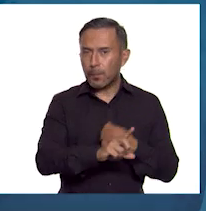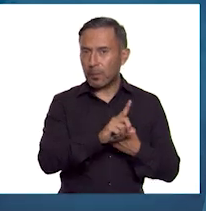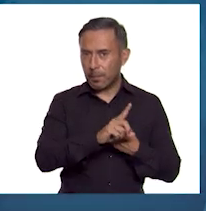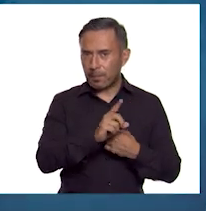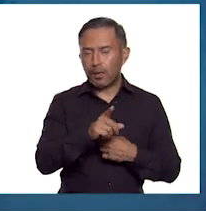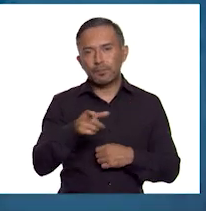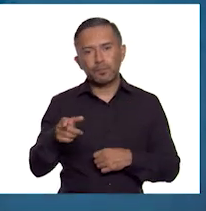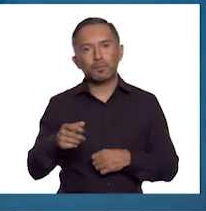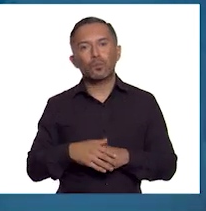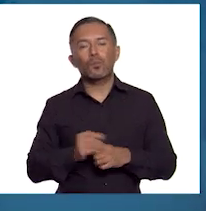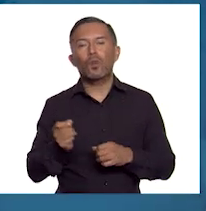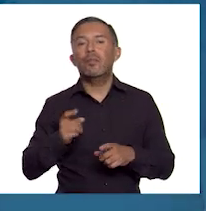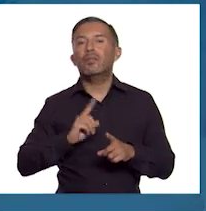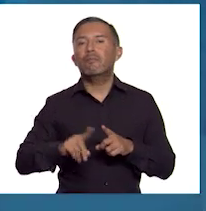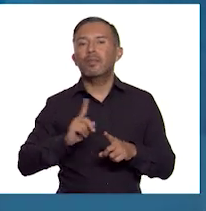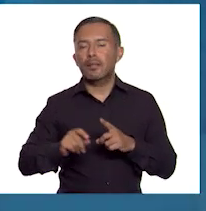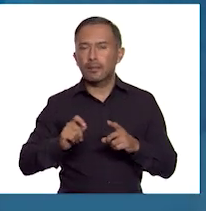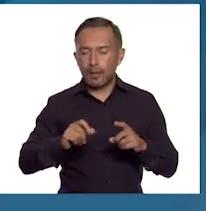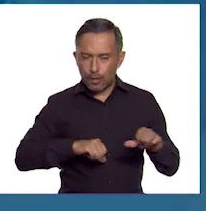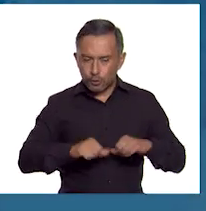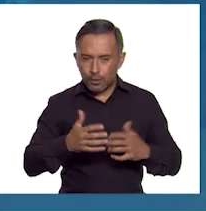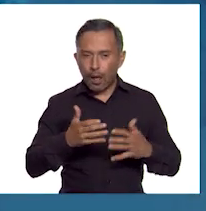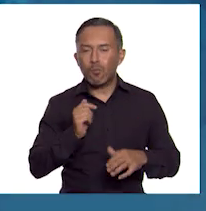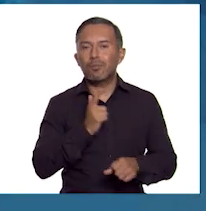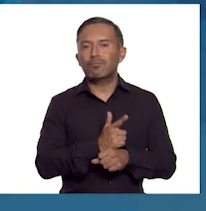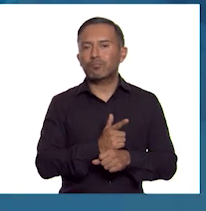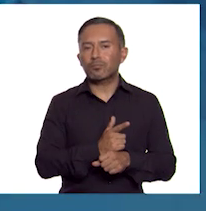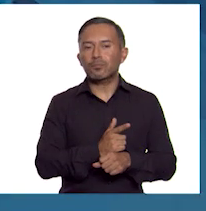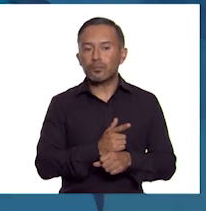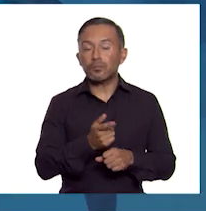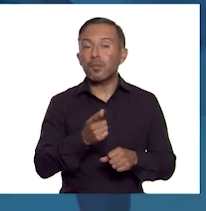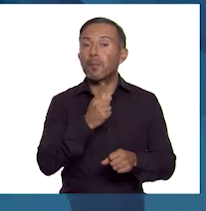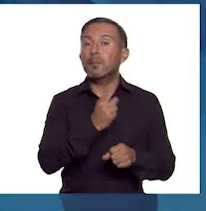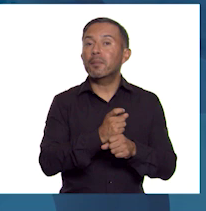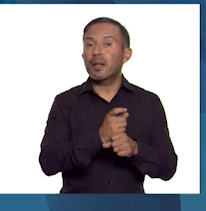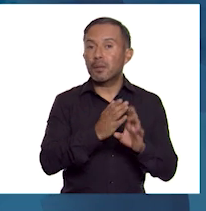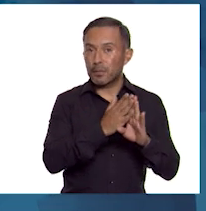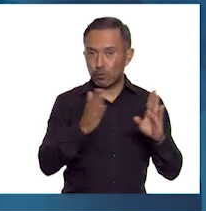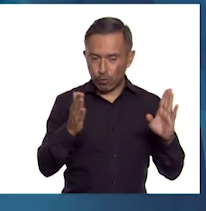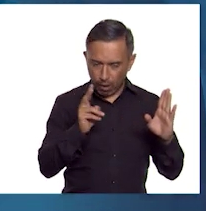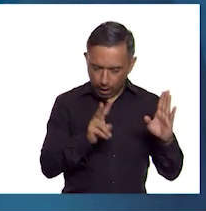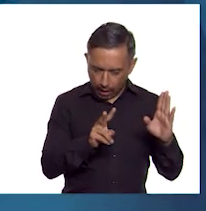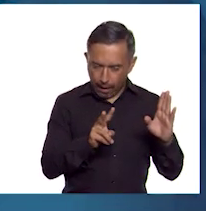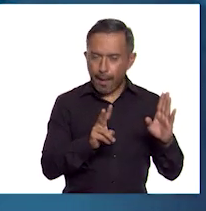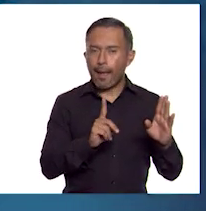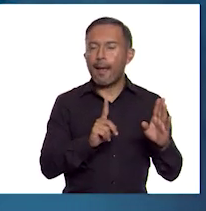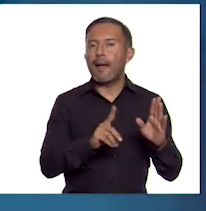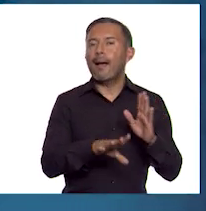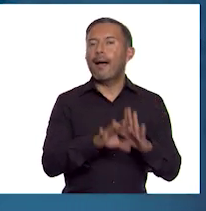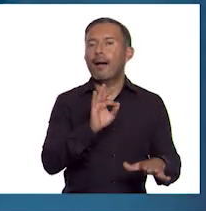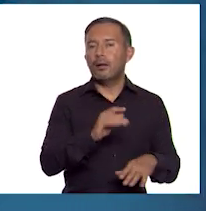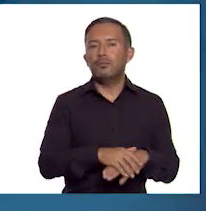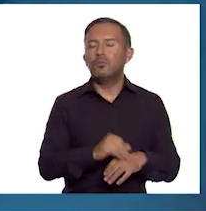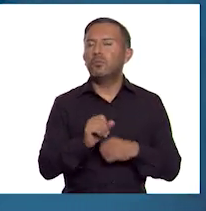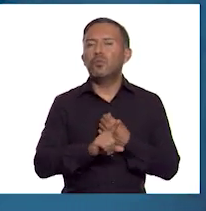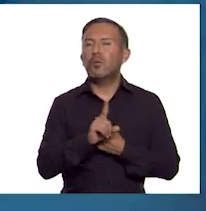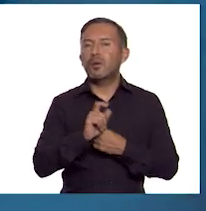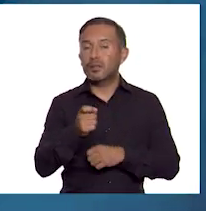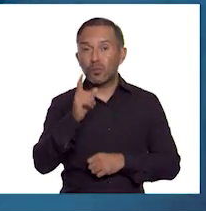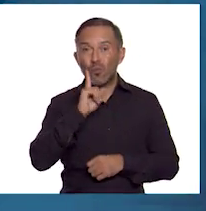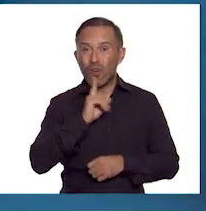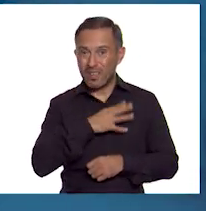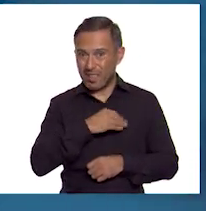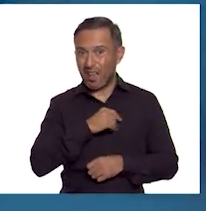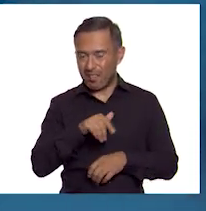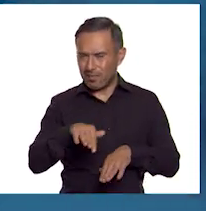serie de acciones para resolverlo y un resultado en el primer episodio. El problema consiste en que la hija